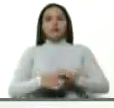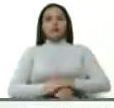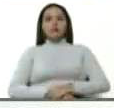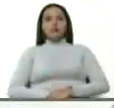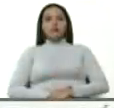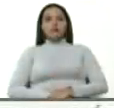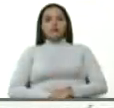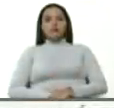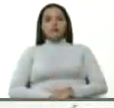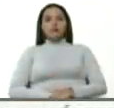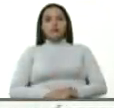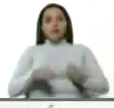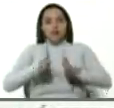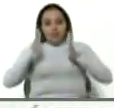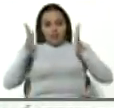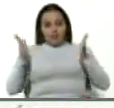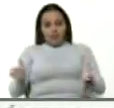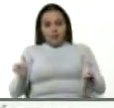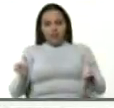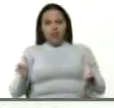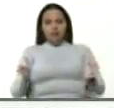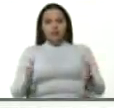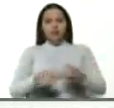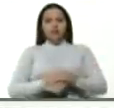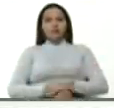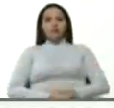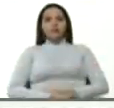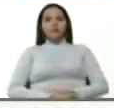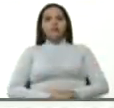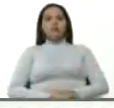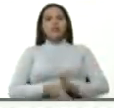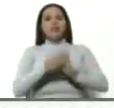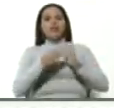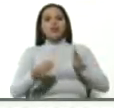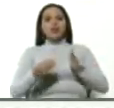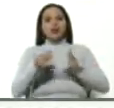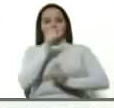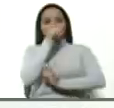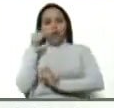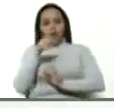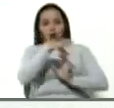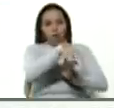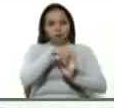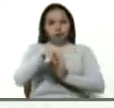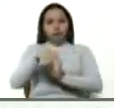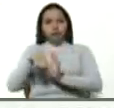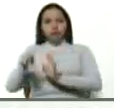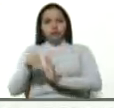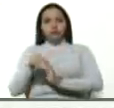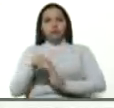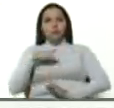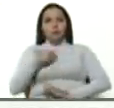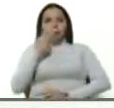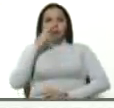el volumen y el tamaño de dicha incautación. Acá puede observarse.